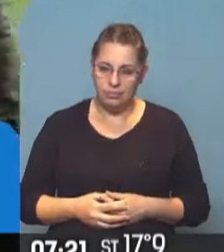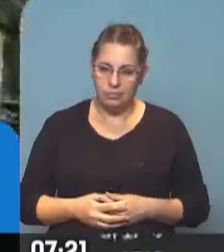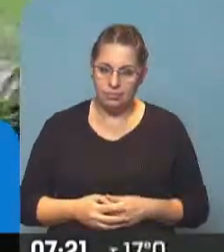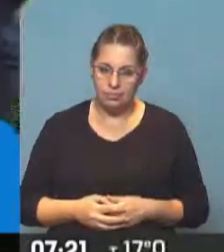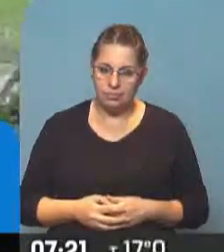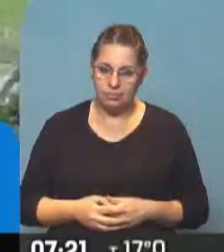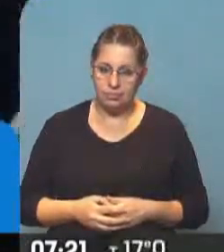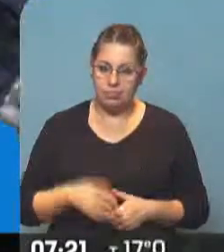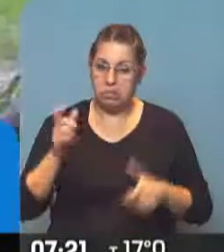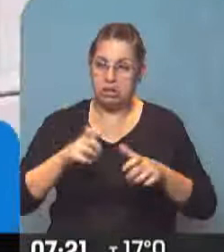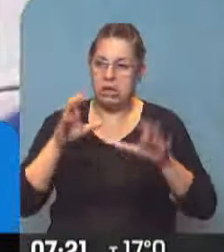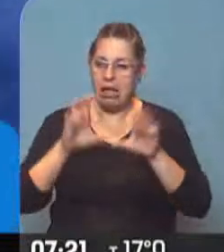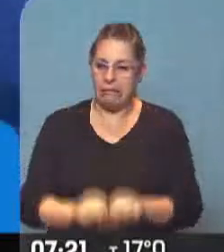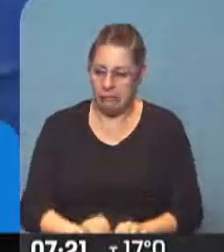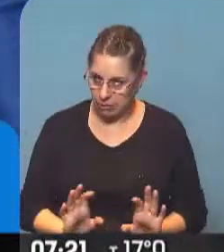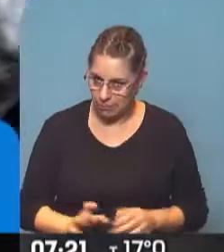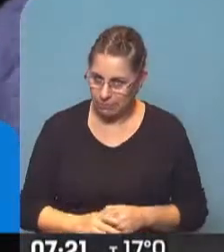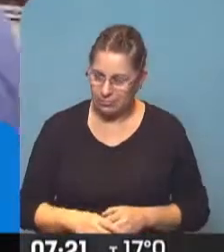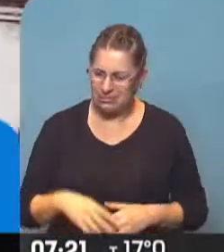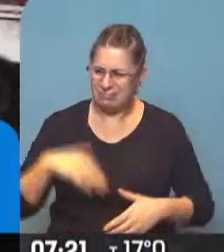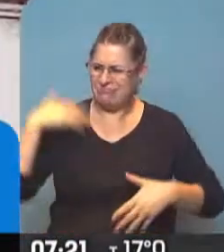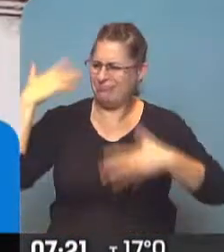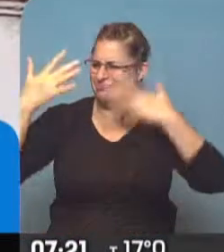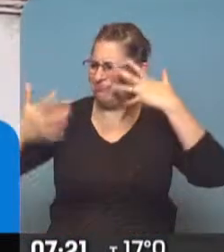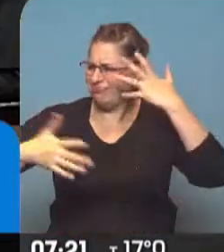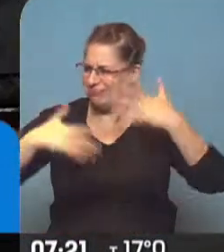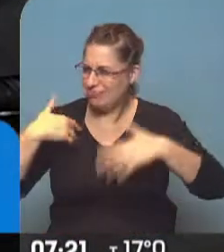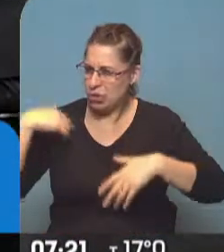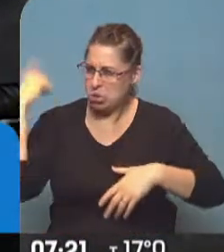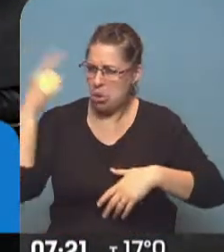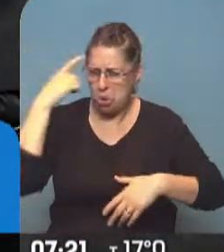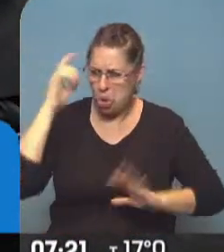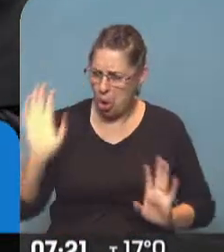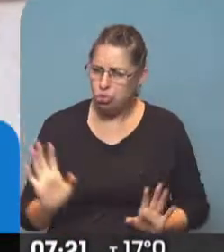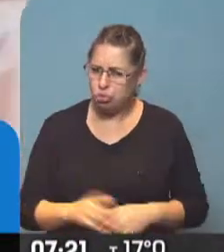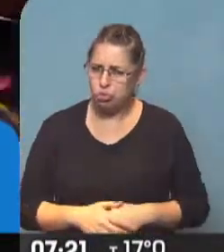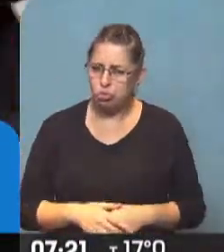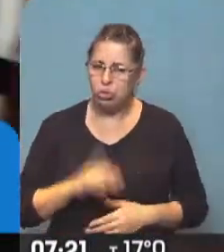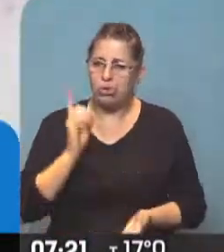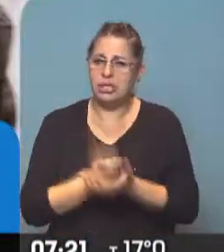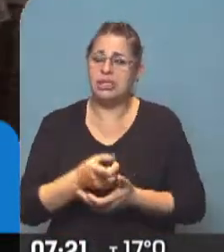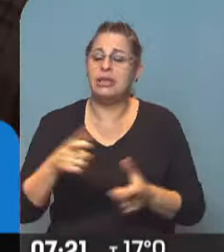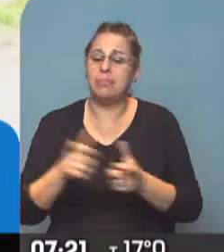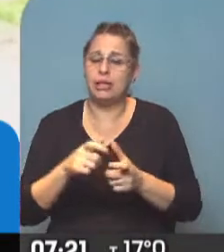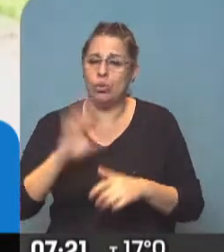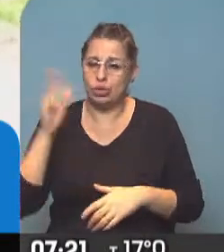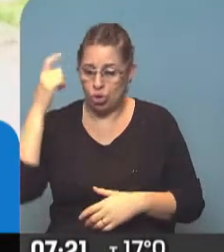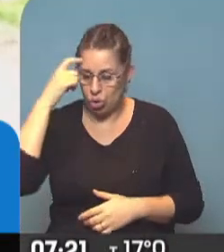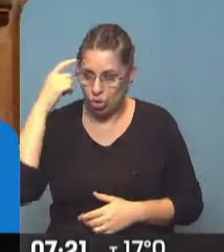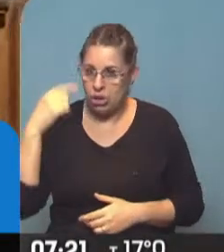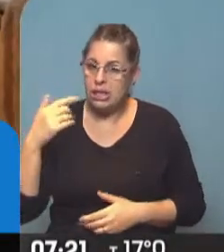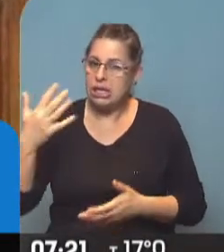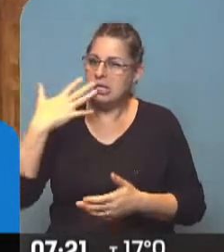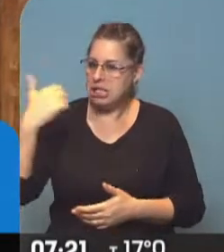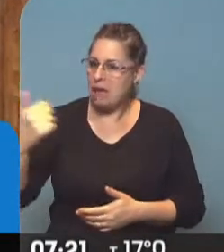de la gente, qué sé yo. Bueno, es un delirio, están completamente locos los que han decidido esta película, y que me hayan invitado a